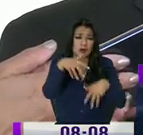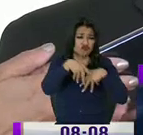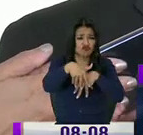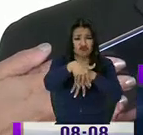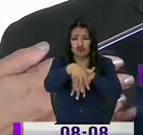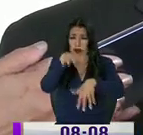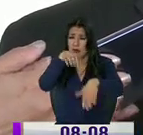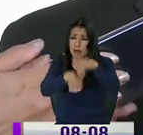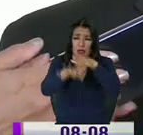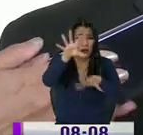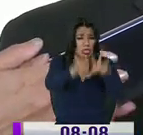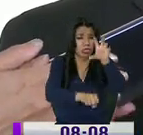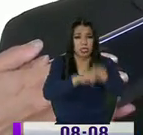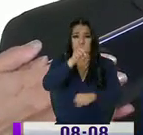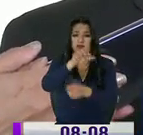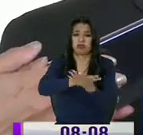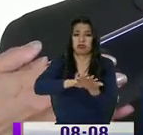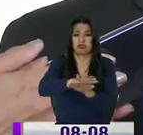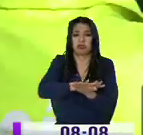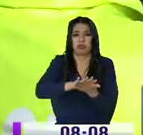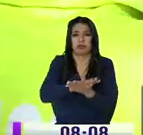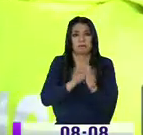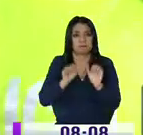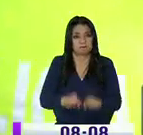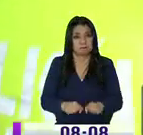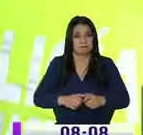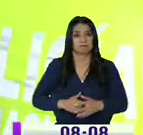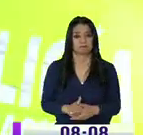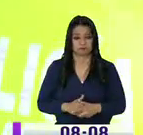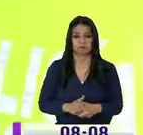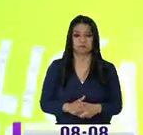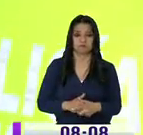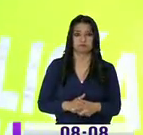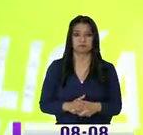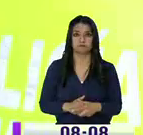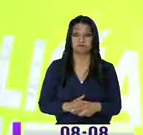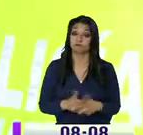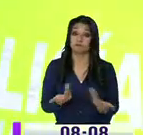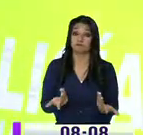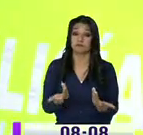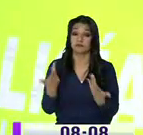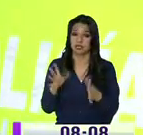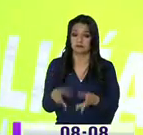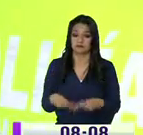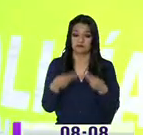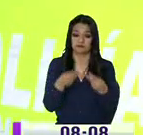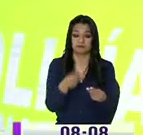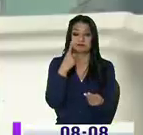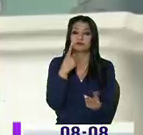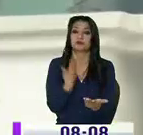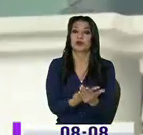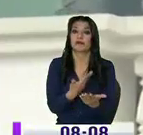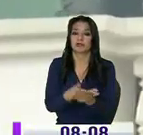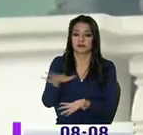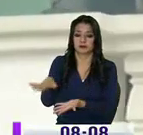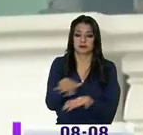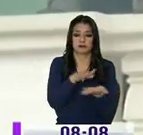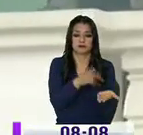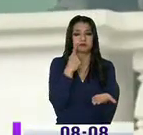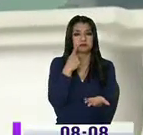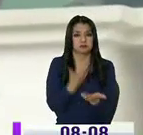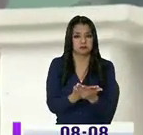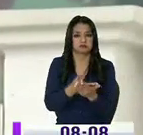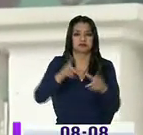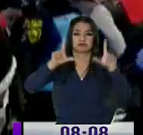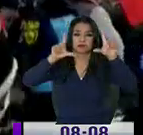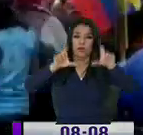que ocasionaron los daños dentro de la Asamblea Nacional. Para ello, Salazar garantizó que se presentarán todas las pruebas, entre videos, fotografías y